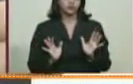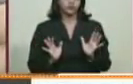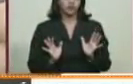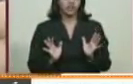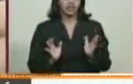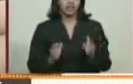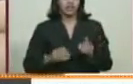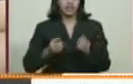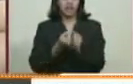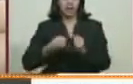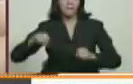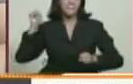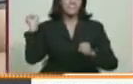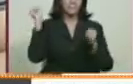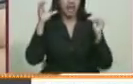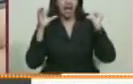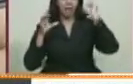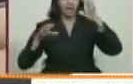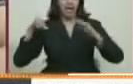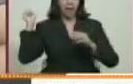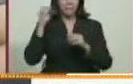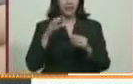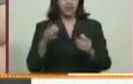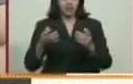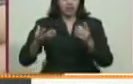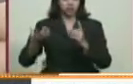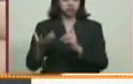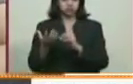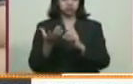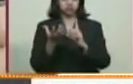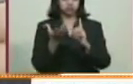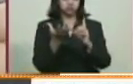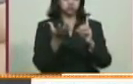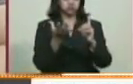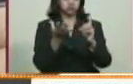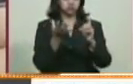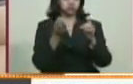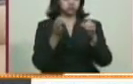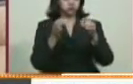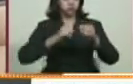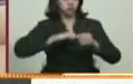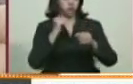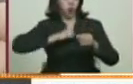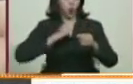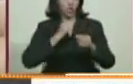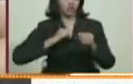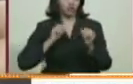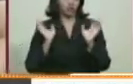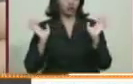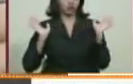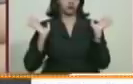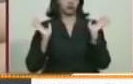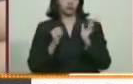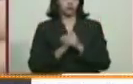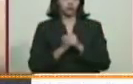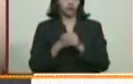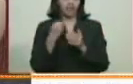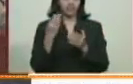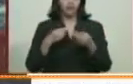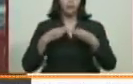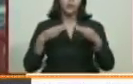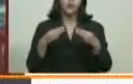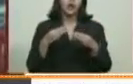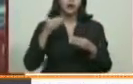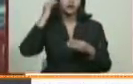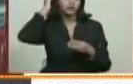caerle a pedradas e intentar quemar una estación de policía, tú no me vas a decir tú que es una asamblea popular. Ahora,